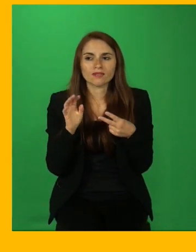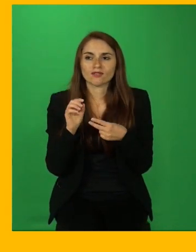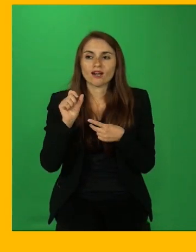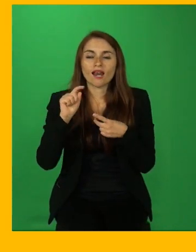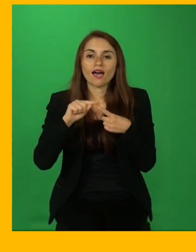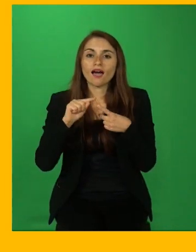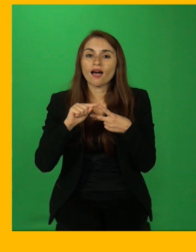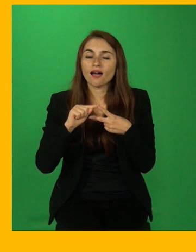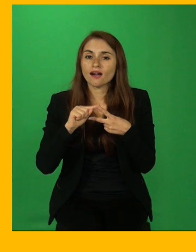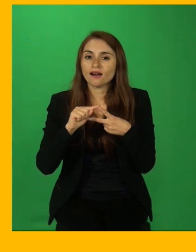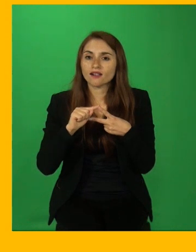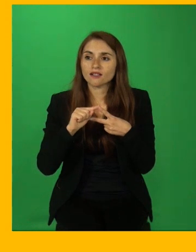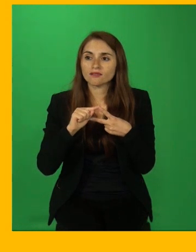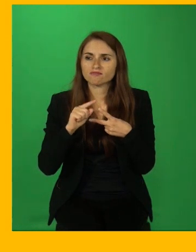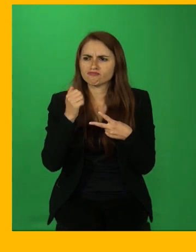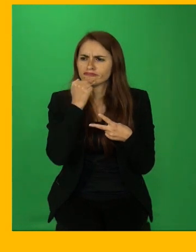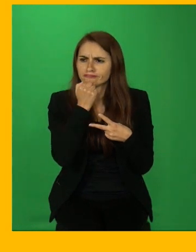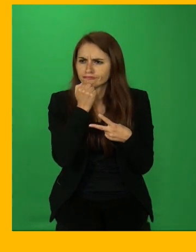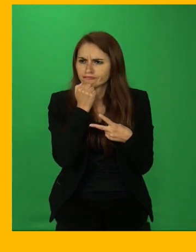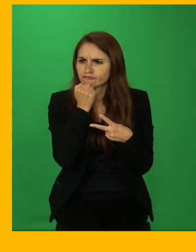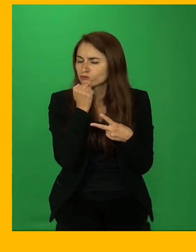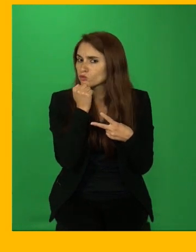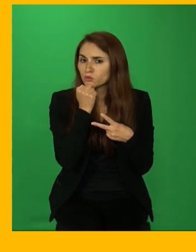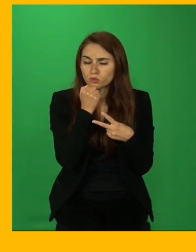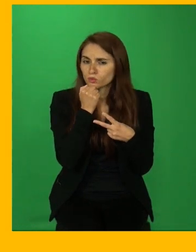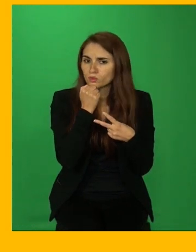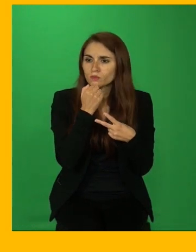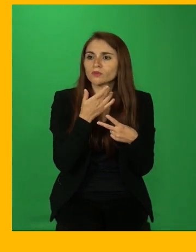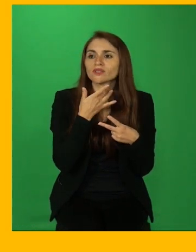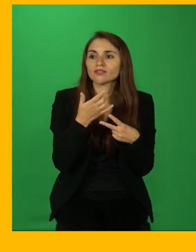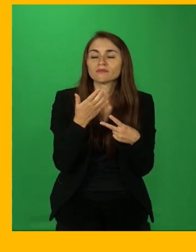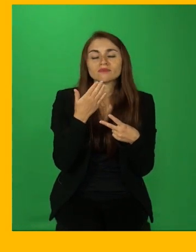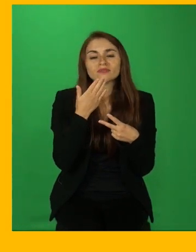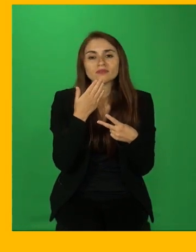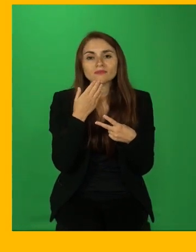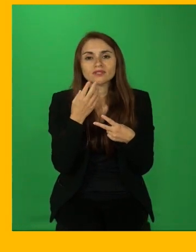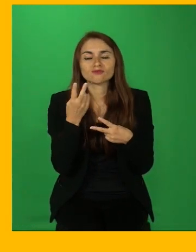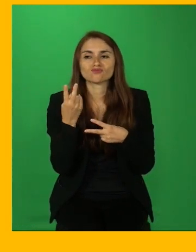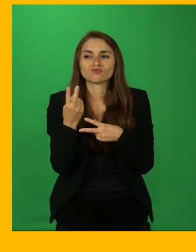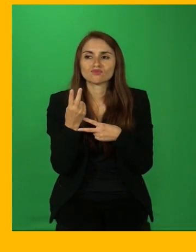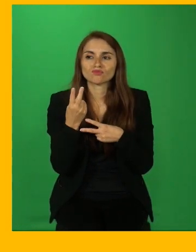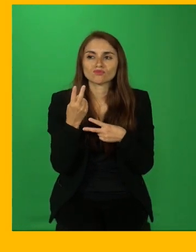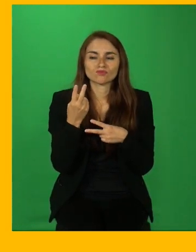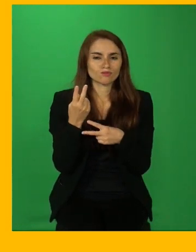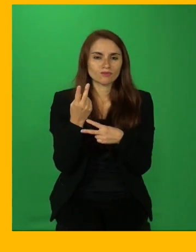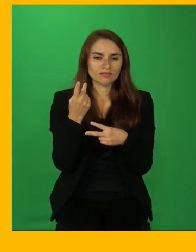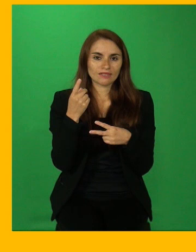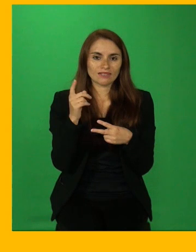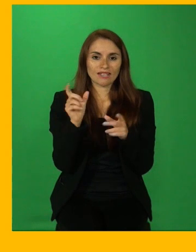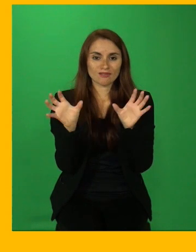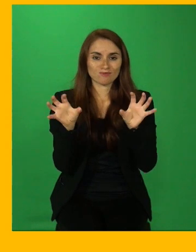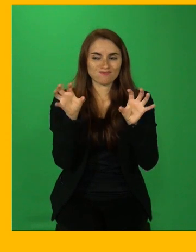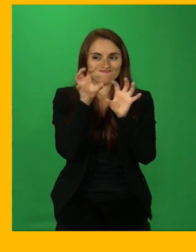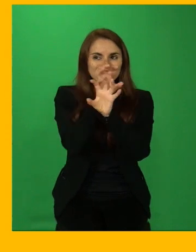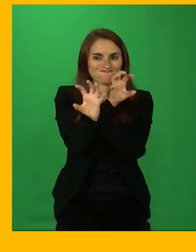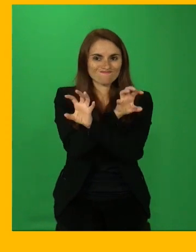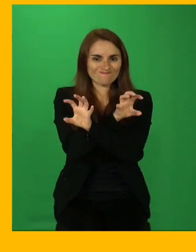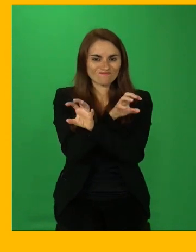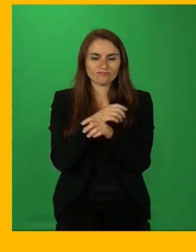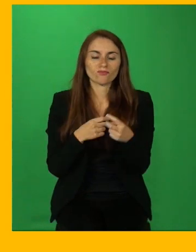letra no está del todo incorrecta porque porque hicimos no es cierto la propiedad conmutativa